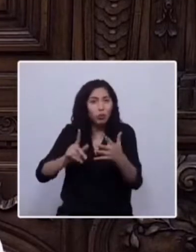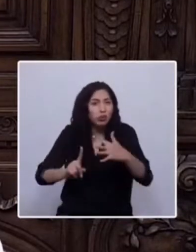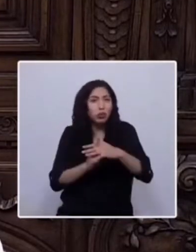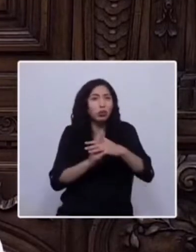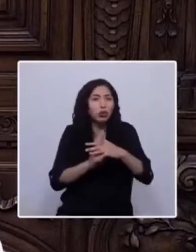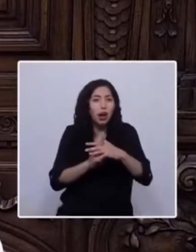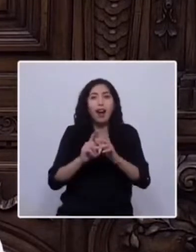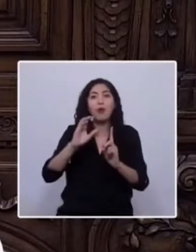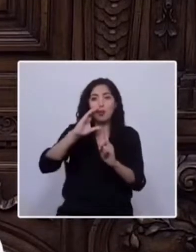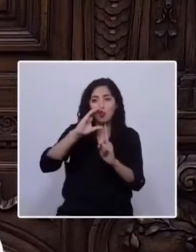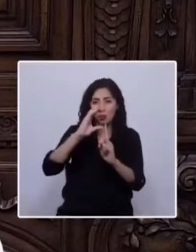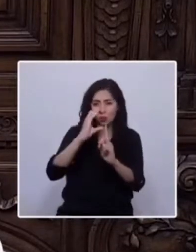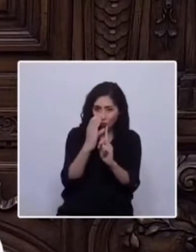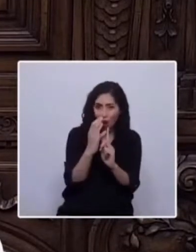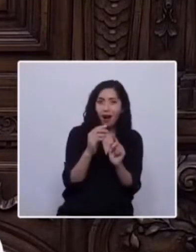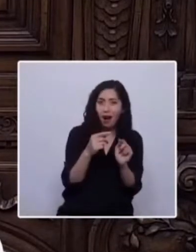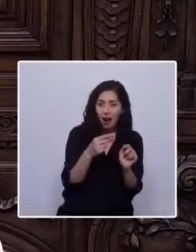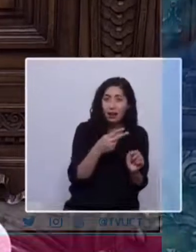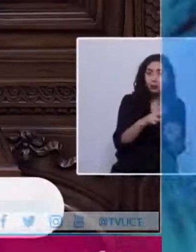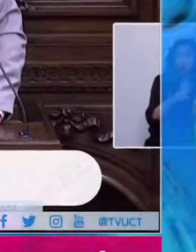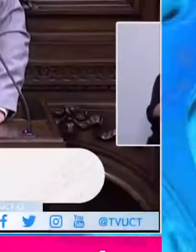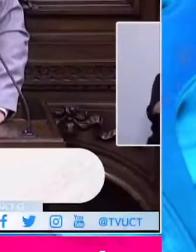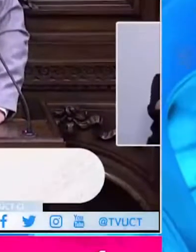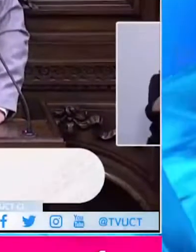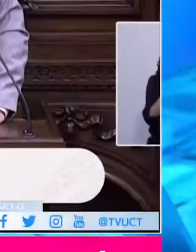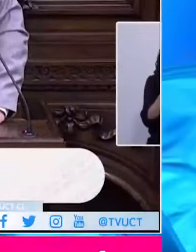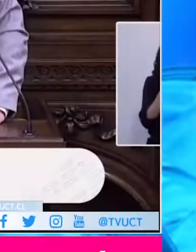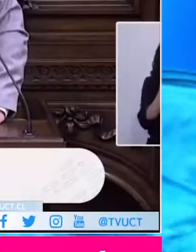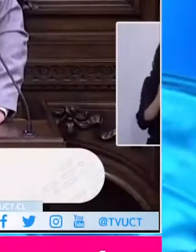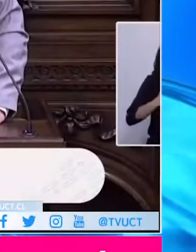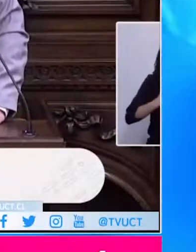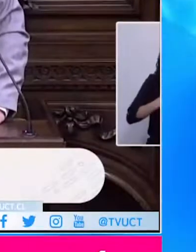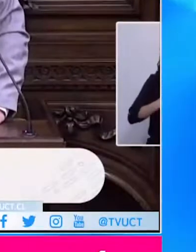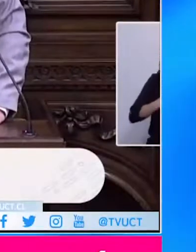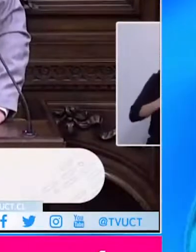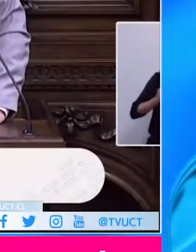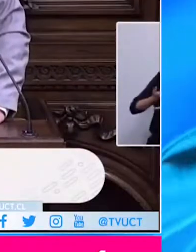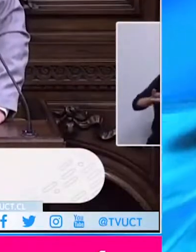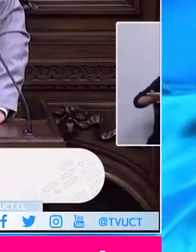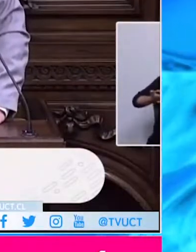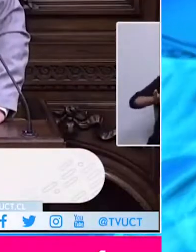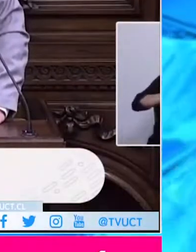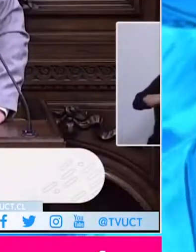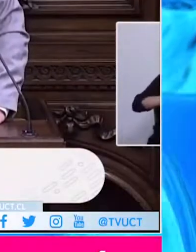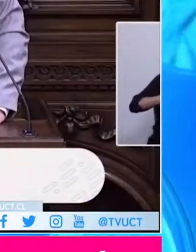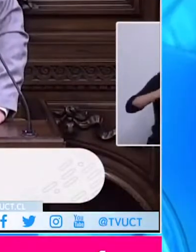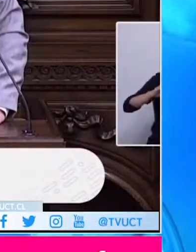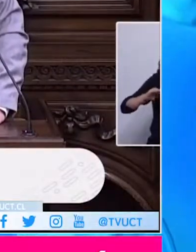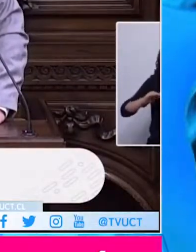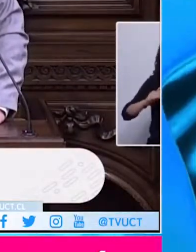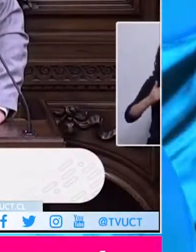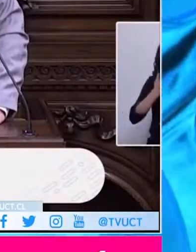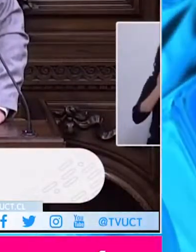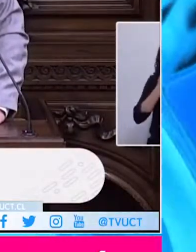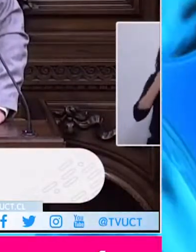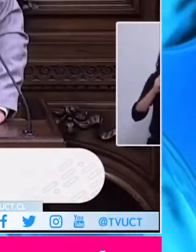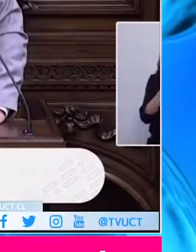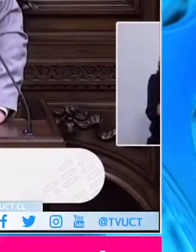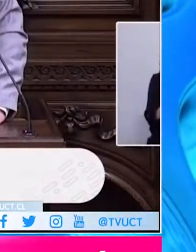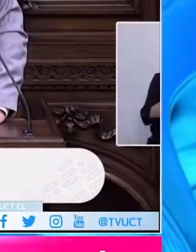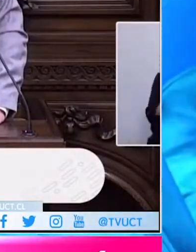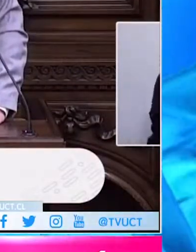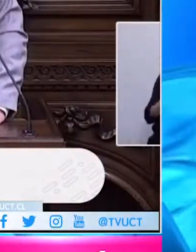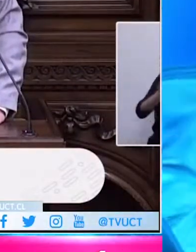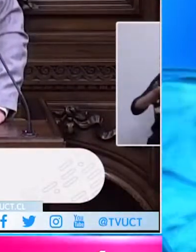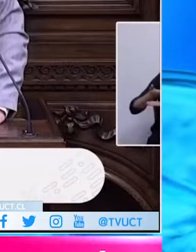todo lo contrario, es la información verídica y de calidad. Y nada más concreto, nada más como